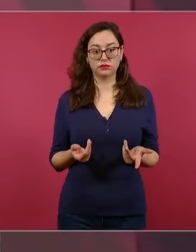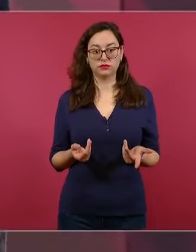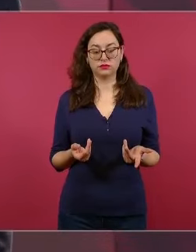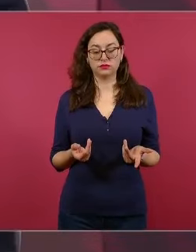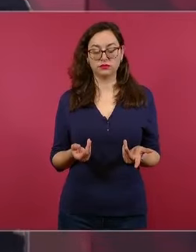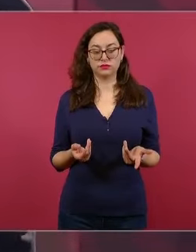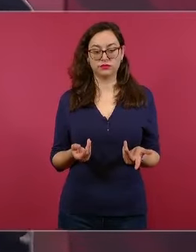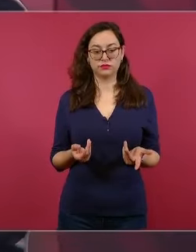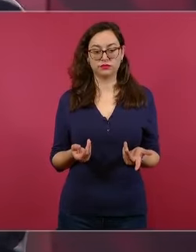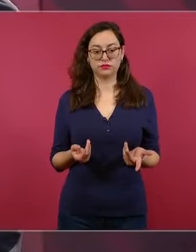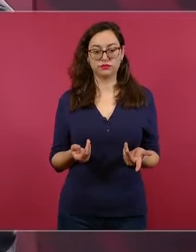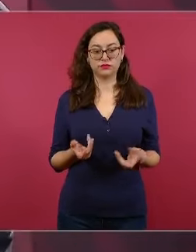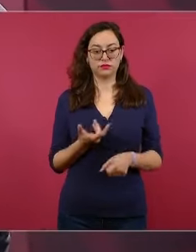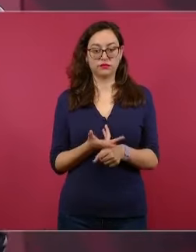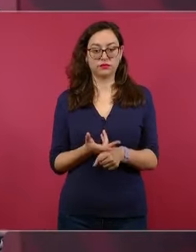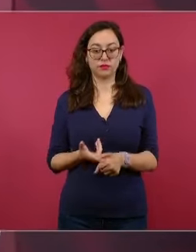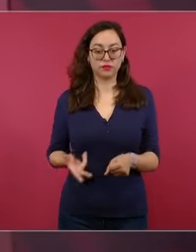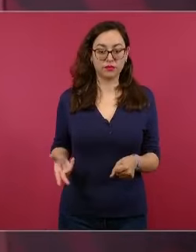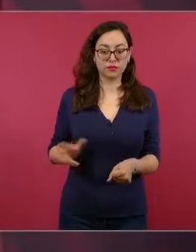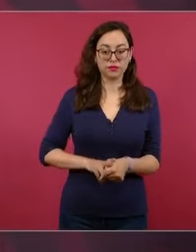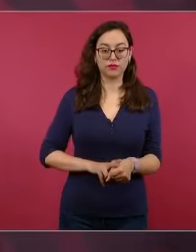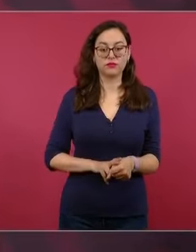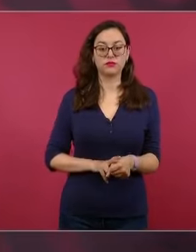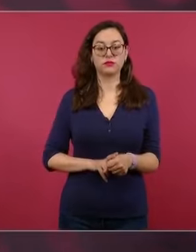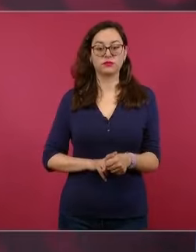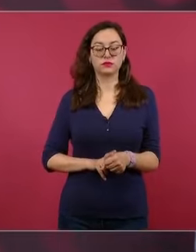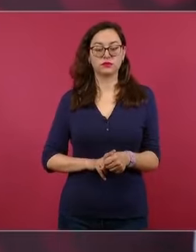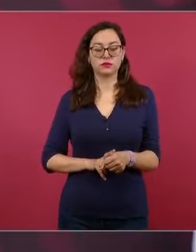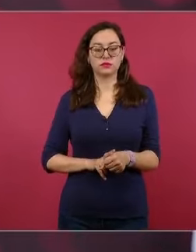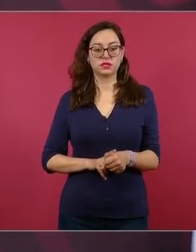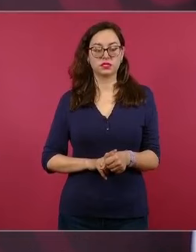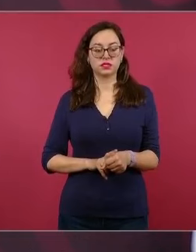en hospitales